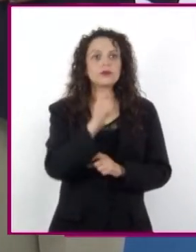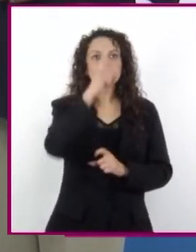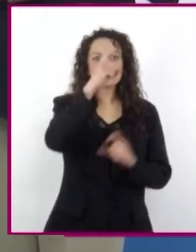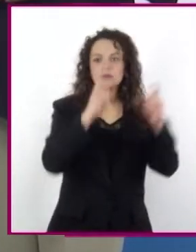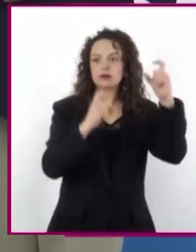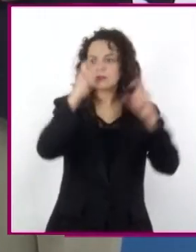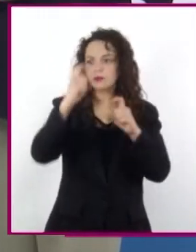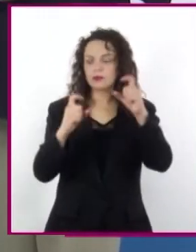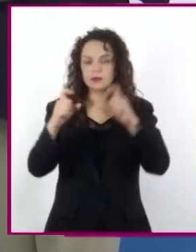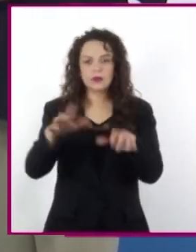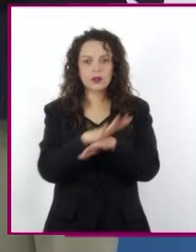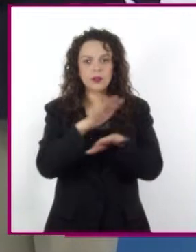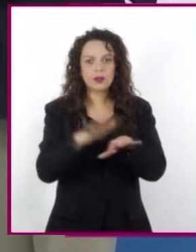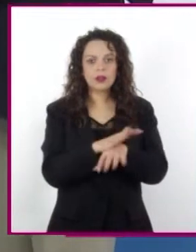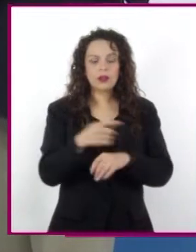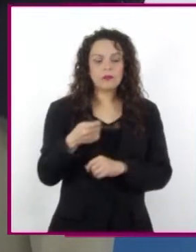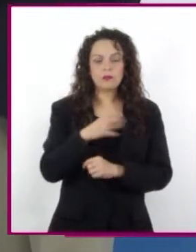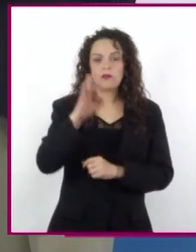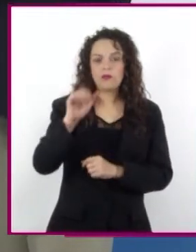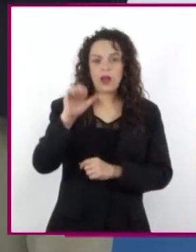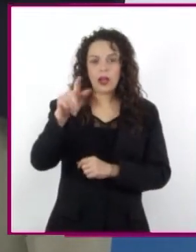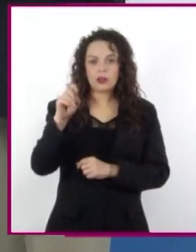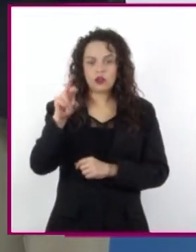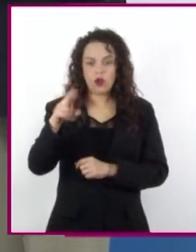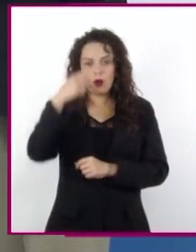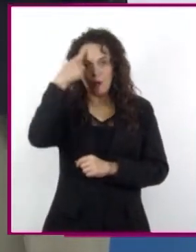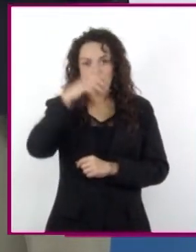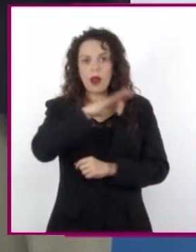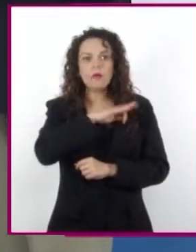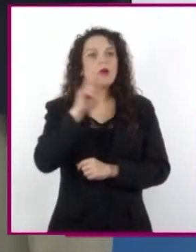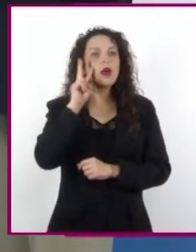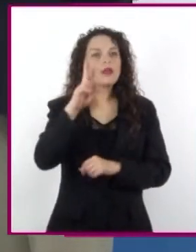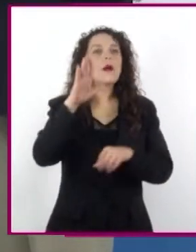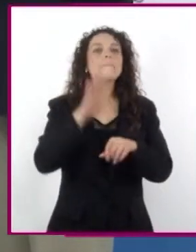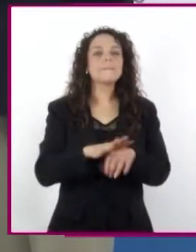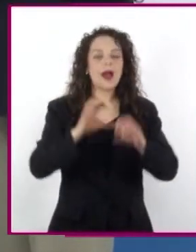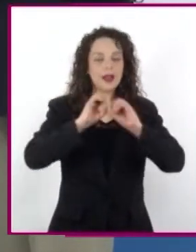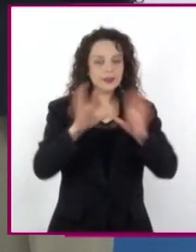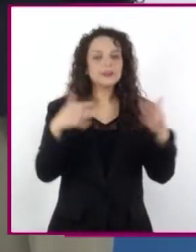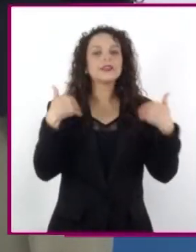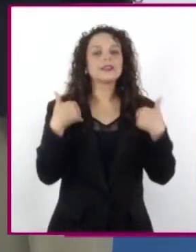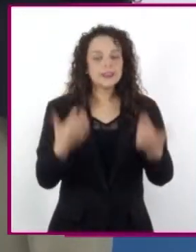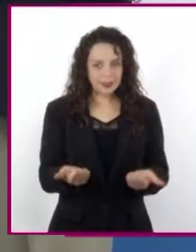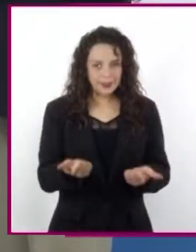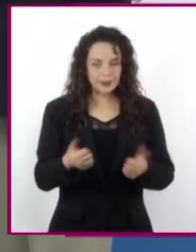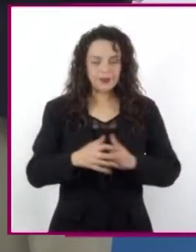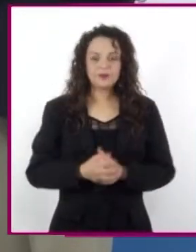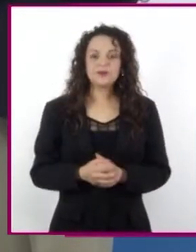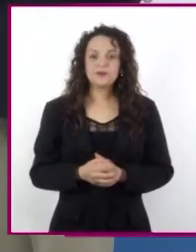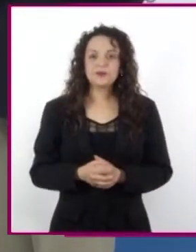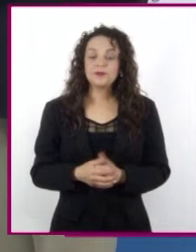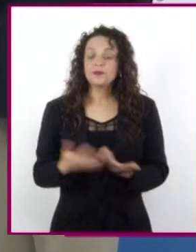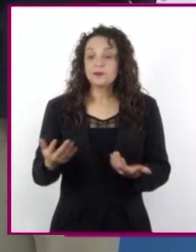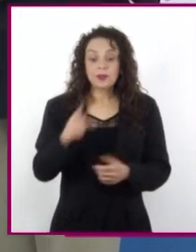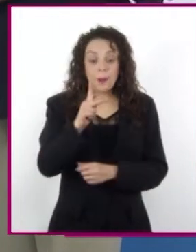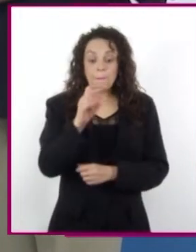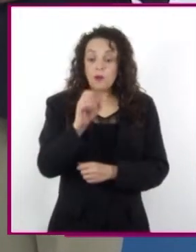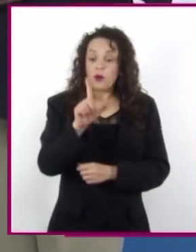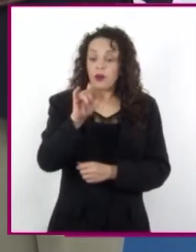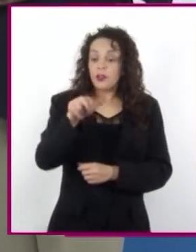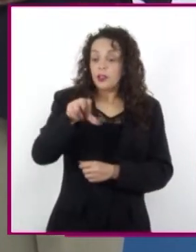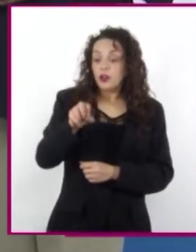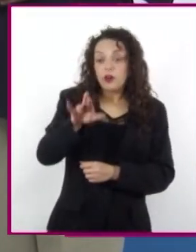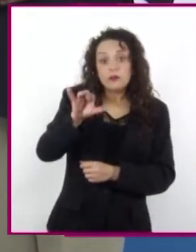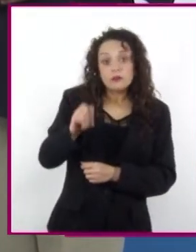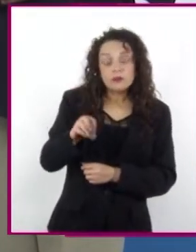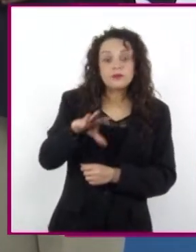factores para presentarla de una manera más simple. Se dice que un polinomio